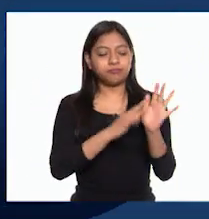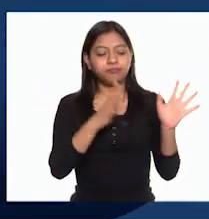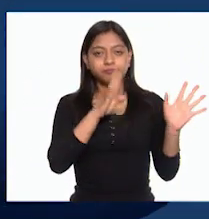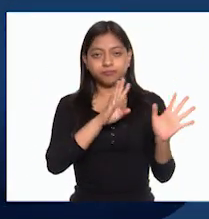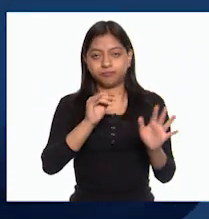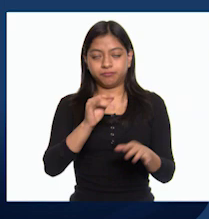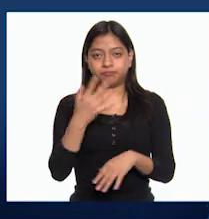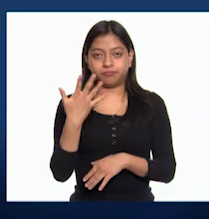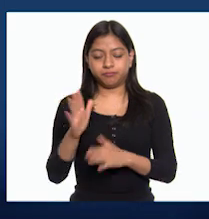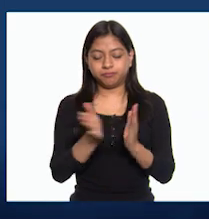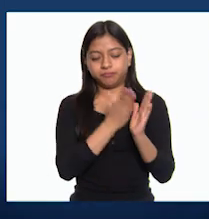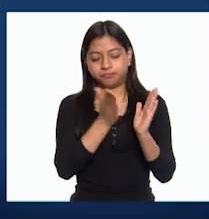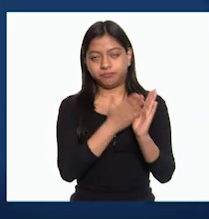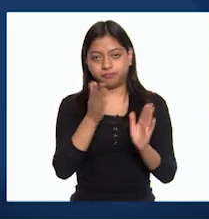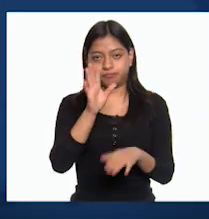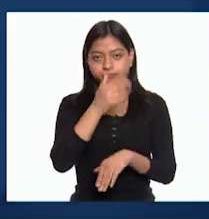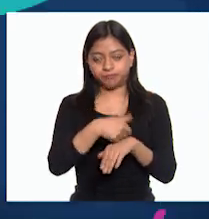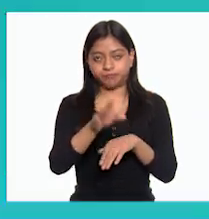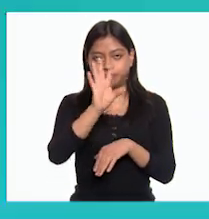página 42.